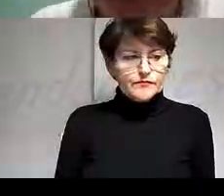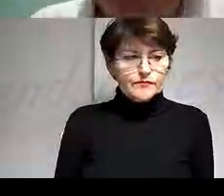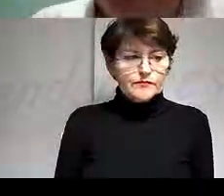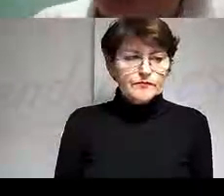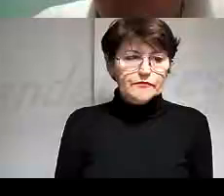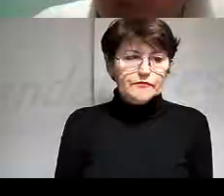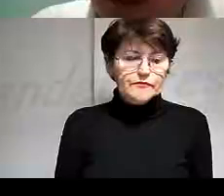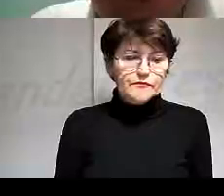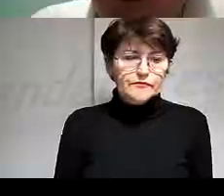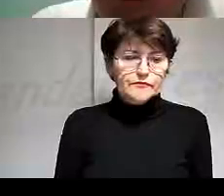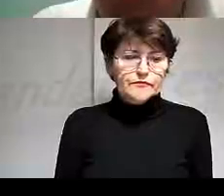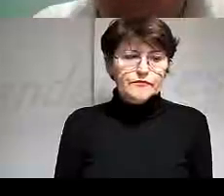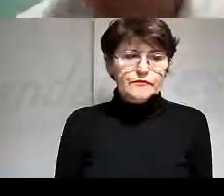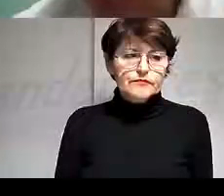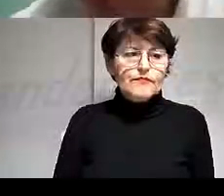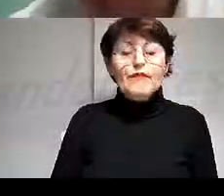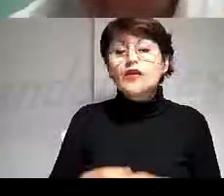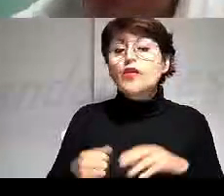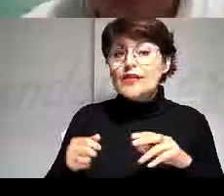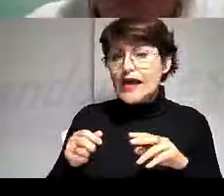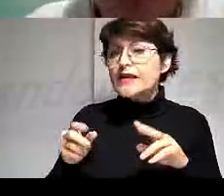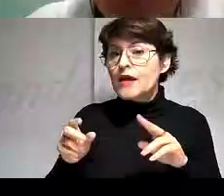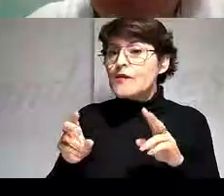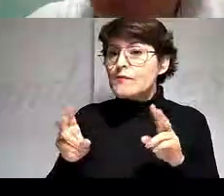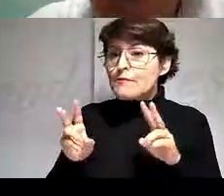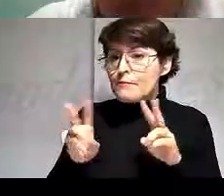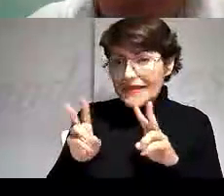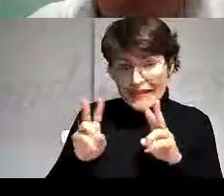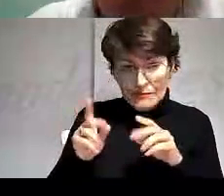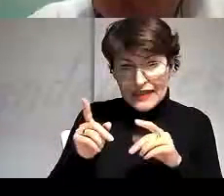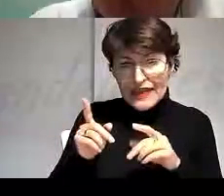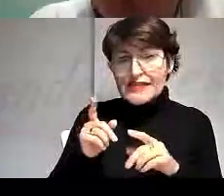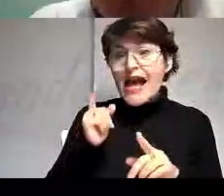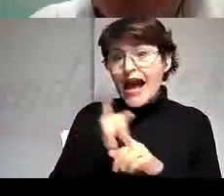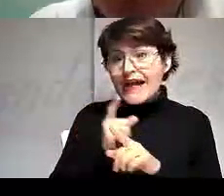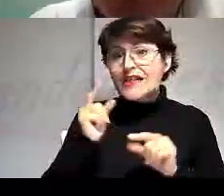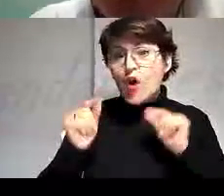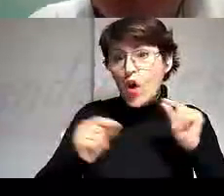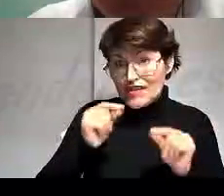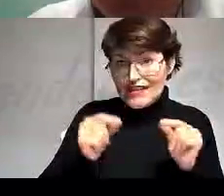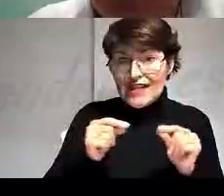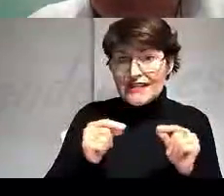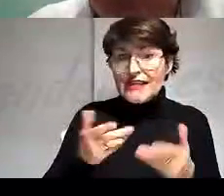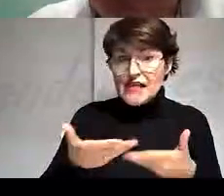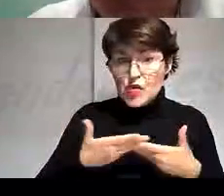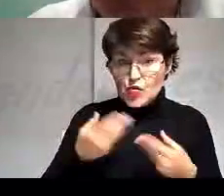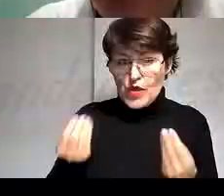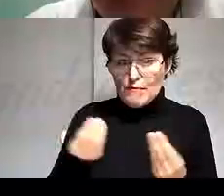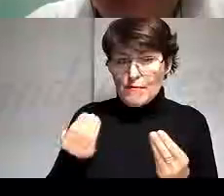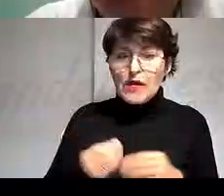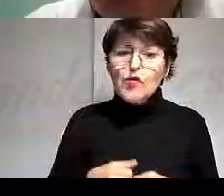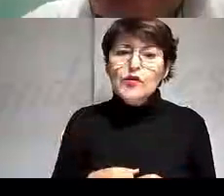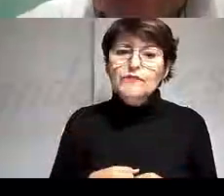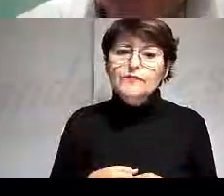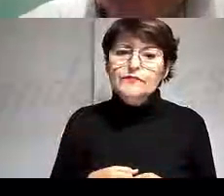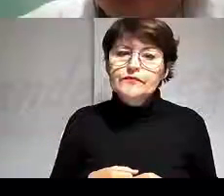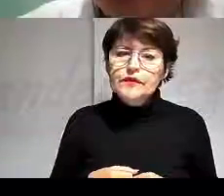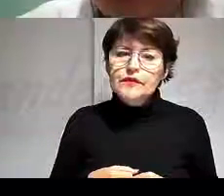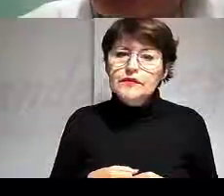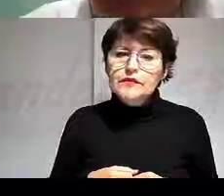eficaz. Tenemos vitaminas antioxidantes, pensad que estamos en un ambiente absolutamente oxidado, por lo tanto vamos a tener que tirar de ellas. Y